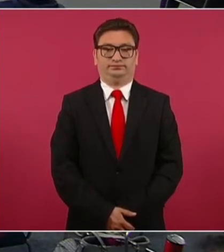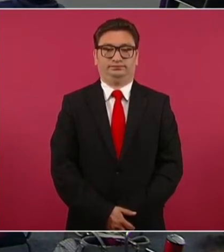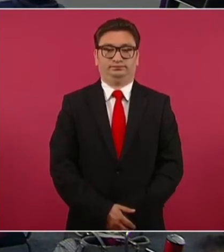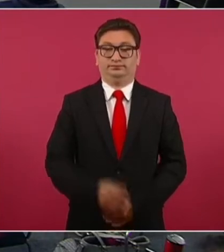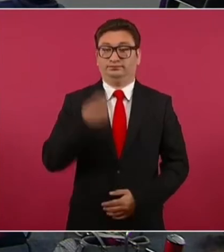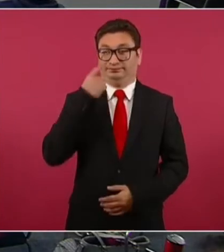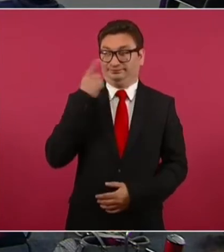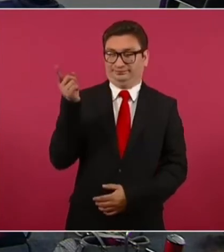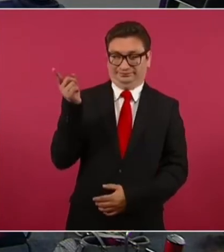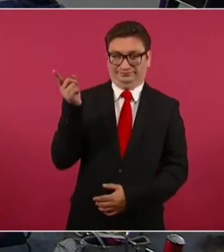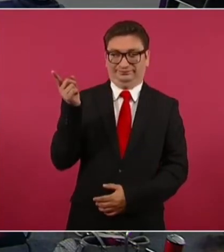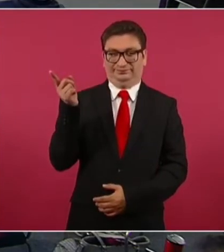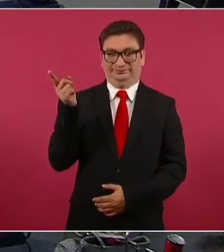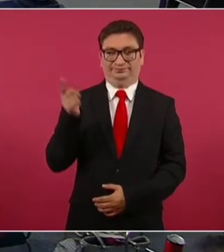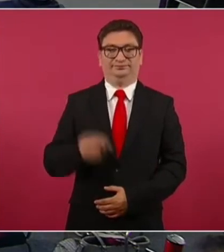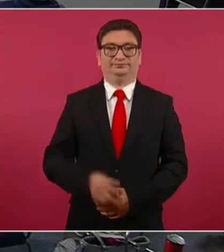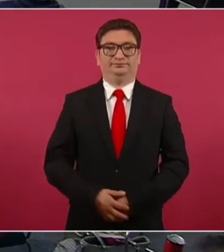Aquí está.